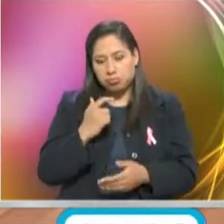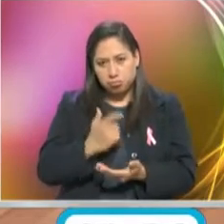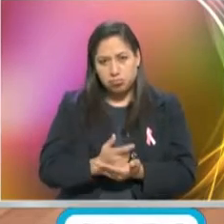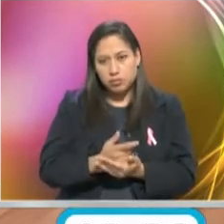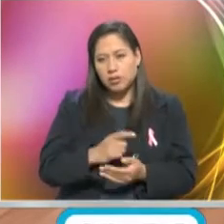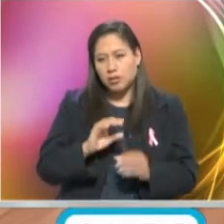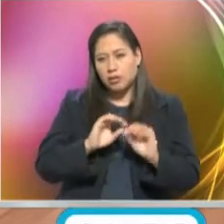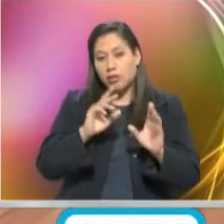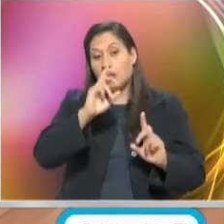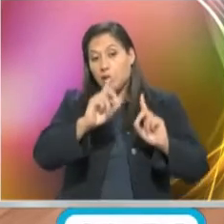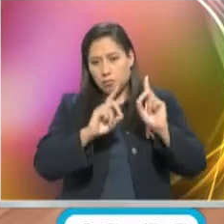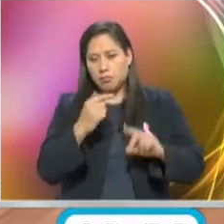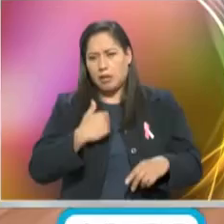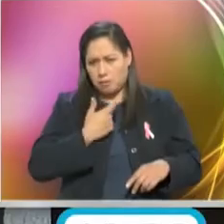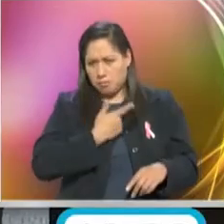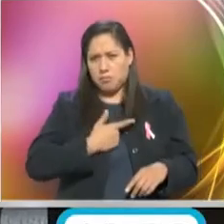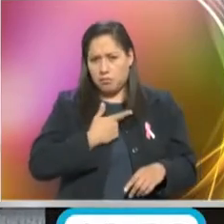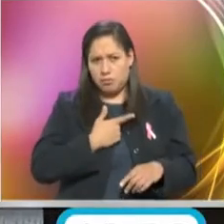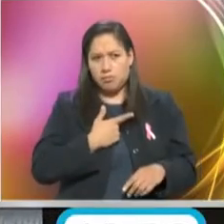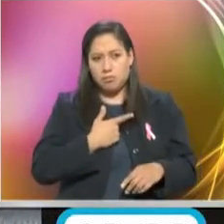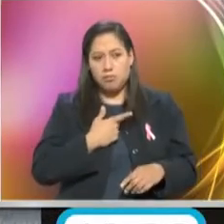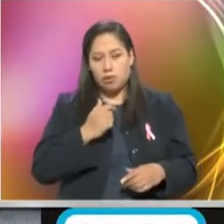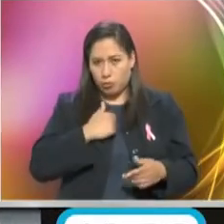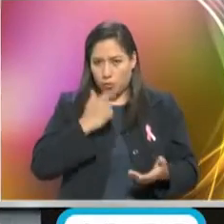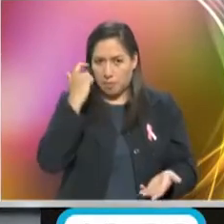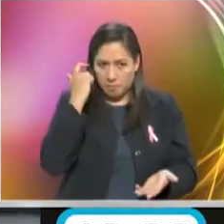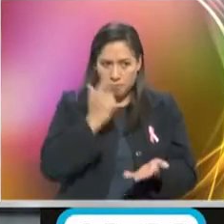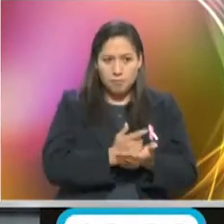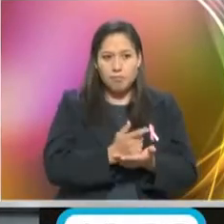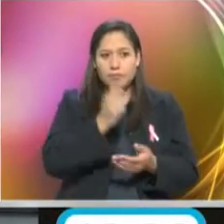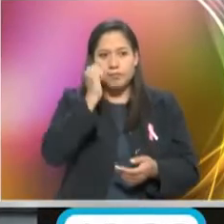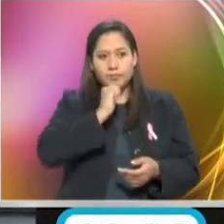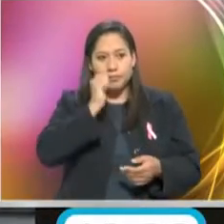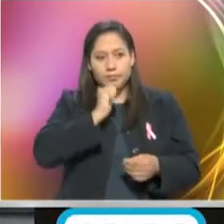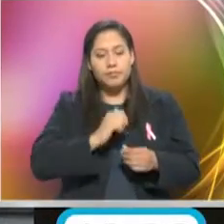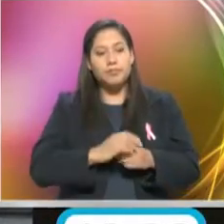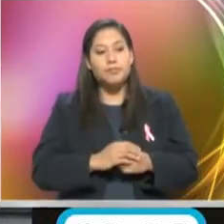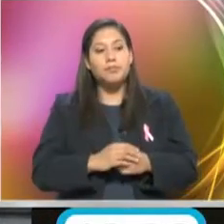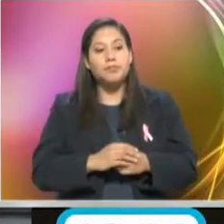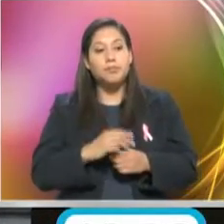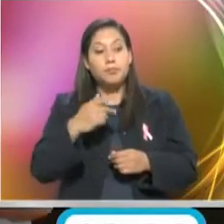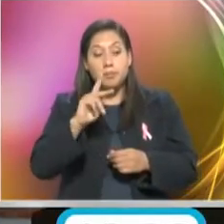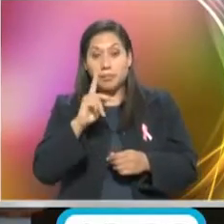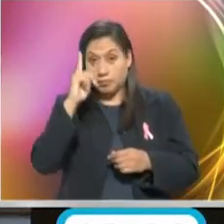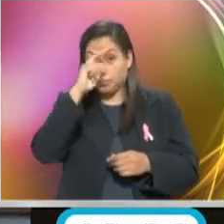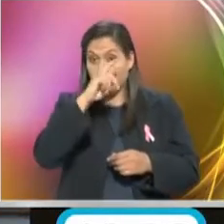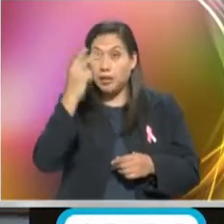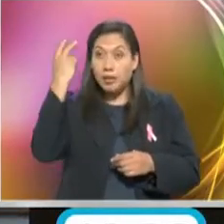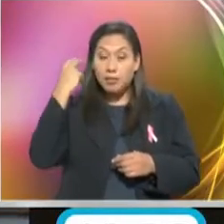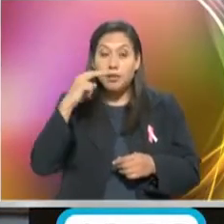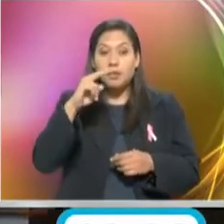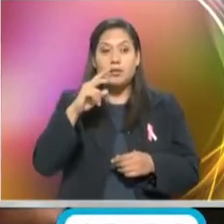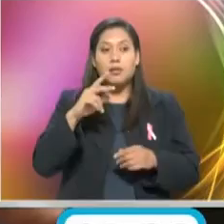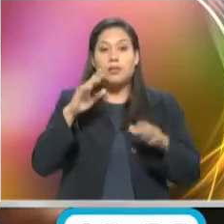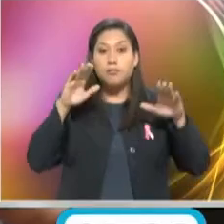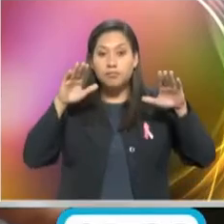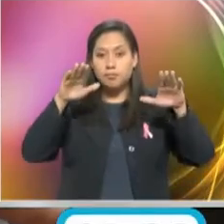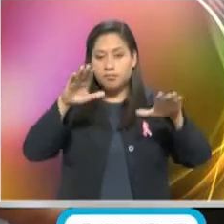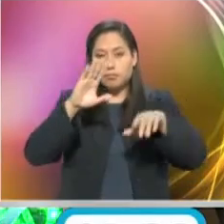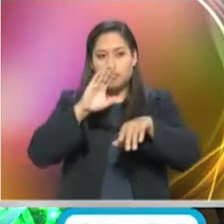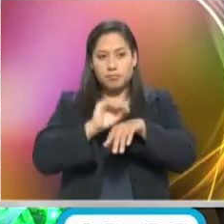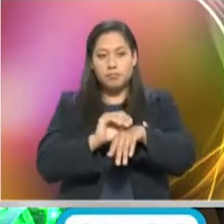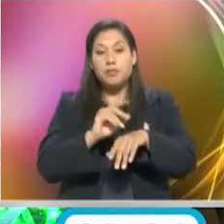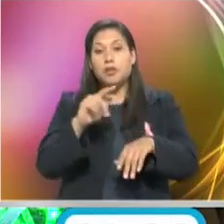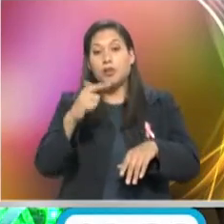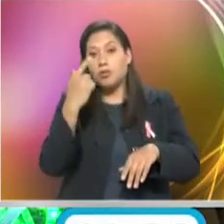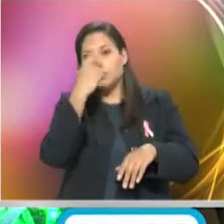queda claro que es un deporte que me gusta a mí y yo lo voy a pagar siempre, ¿no? Pero fue difícil viajar, la aerolínea me dejó